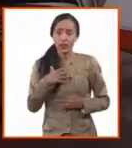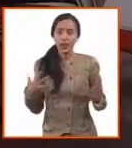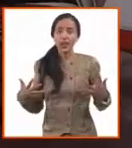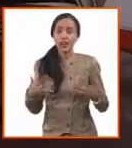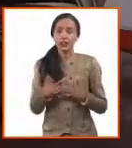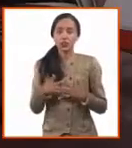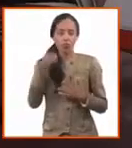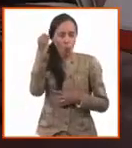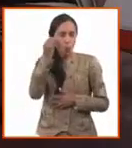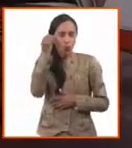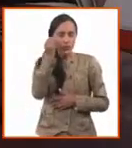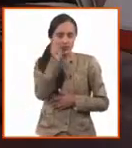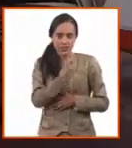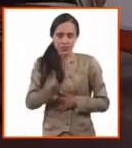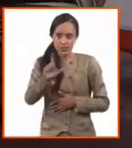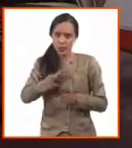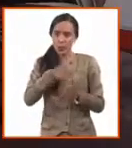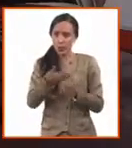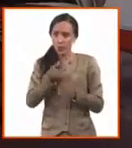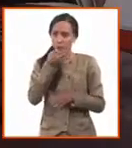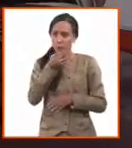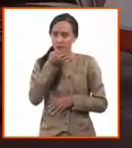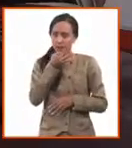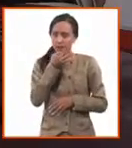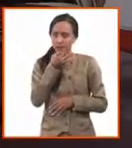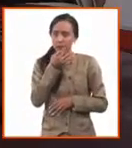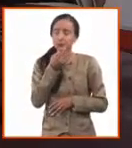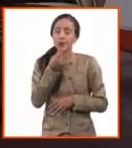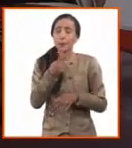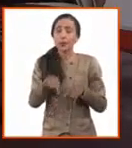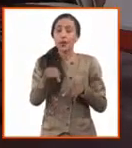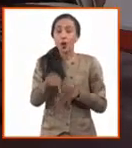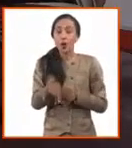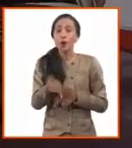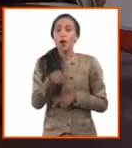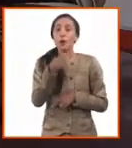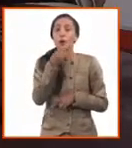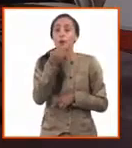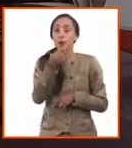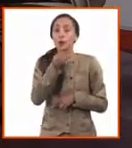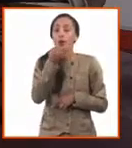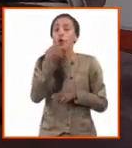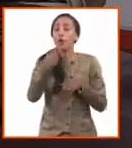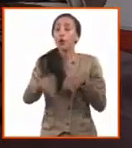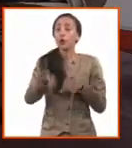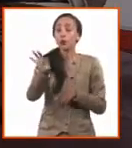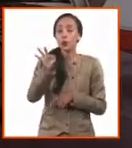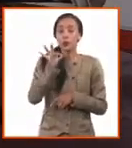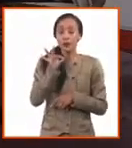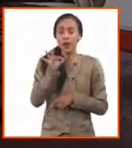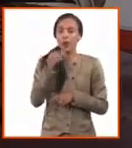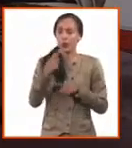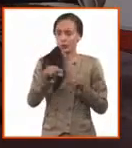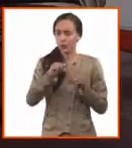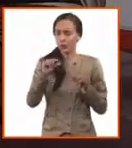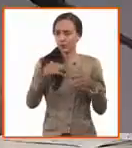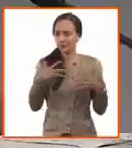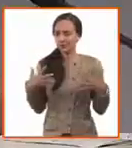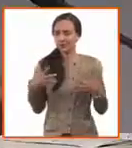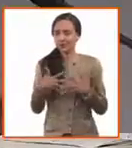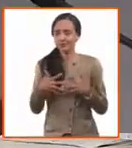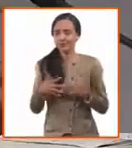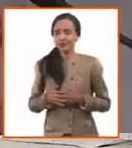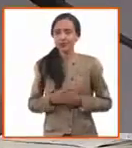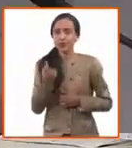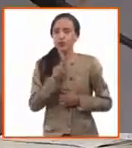que quisiera hablar un poquito más adelante contigo program y está que podemos entrar también con nuestro otro invitado hablando de otros asuntos y nosotros debatimos